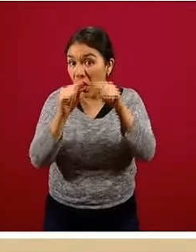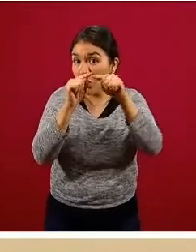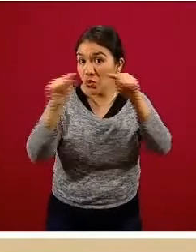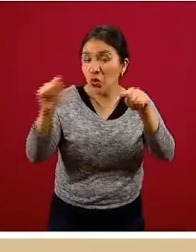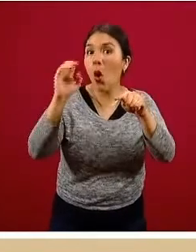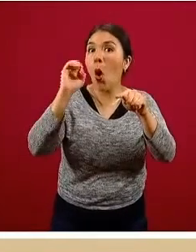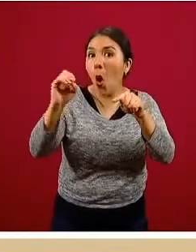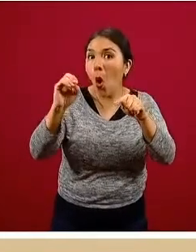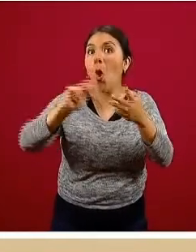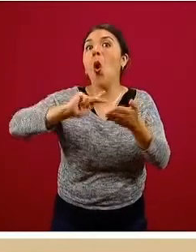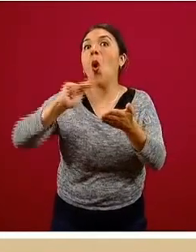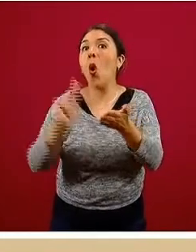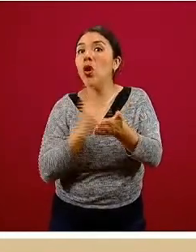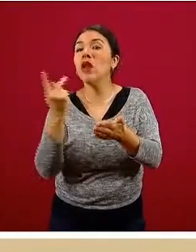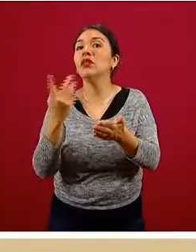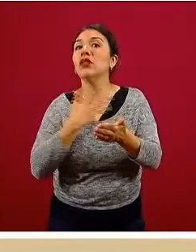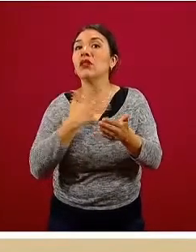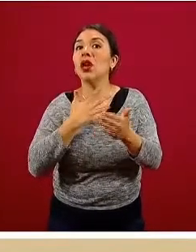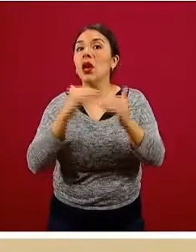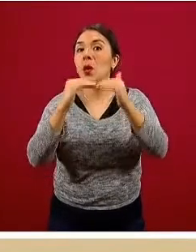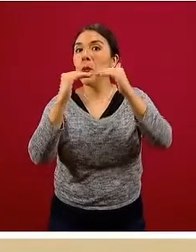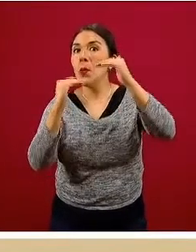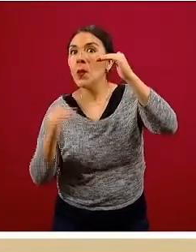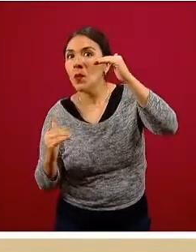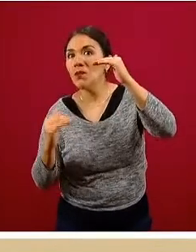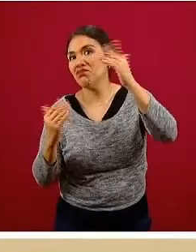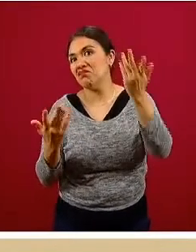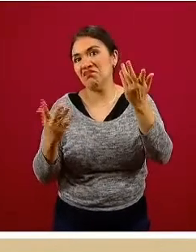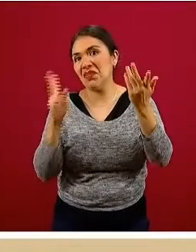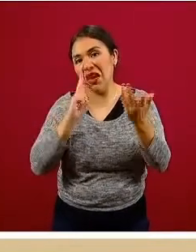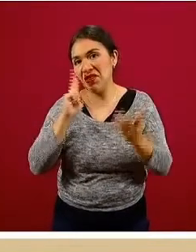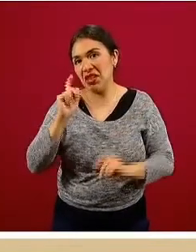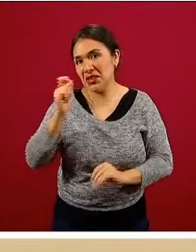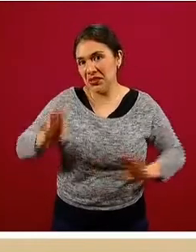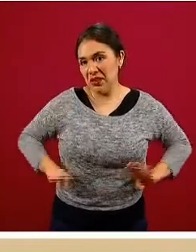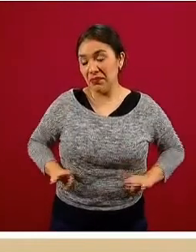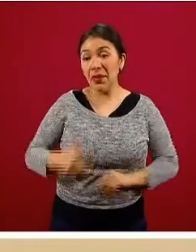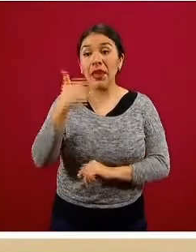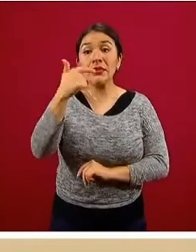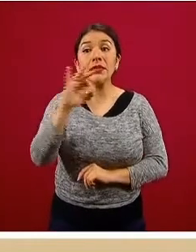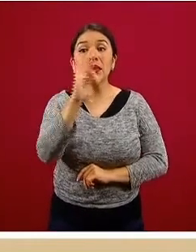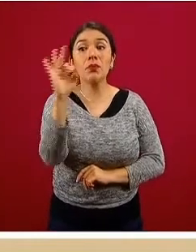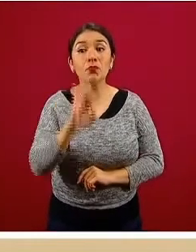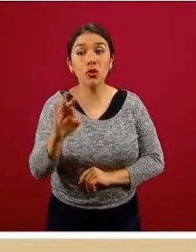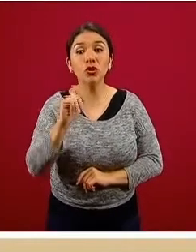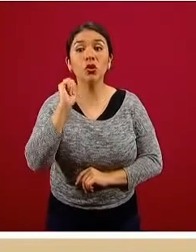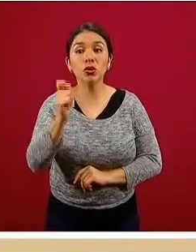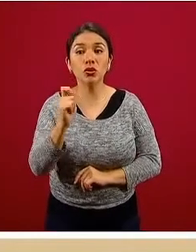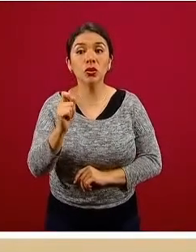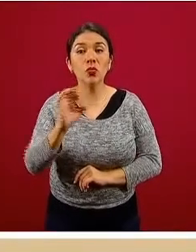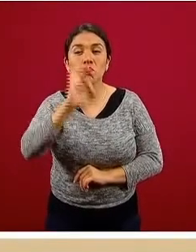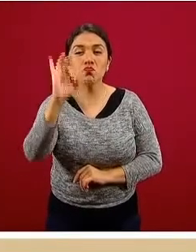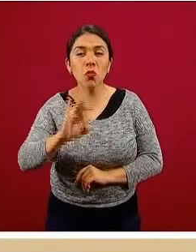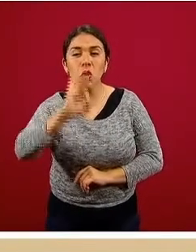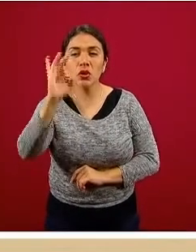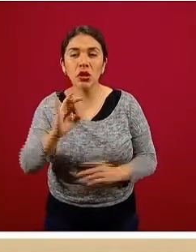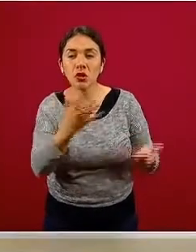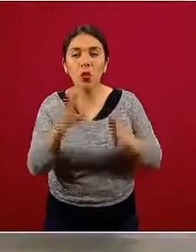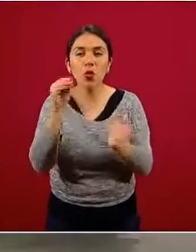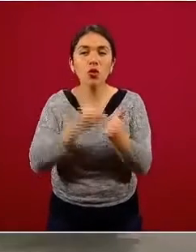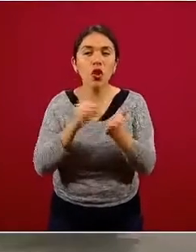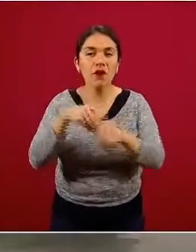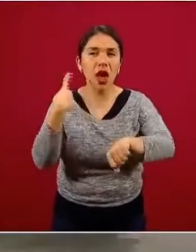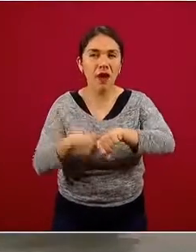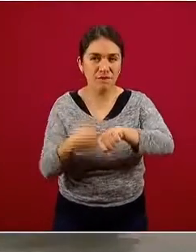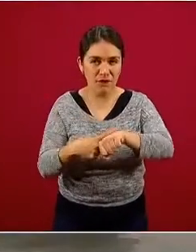o volvemos a tener nuevamente una caída descendente. 7%. La proporción de casos